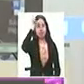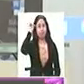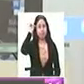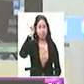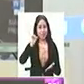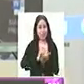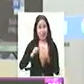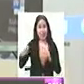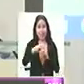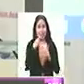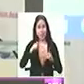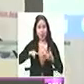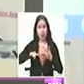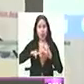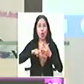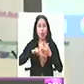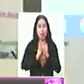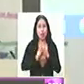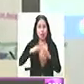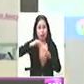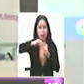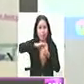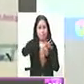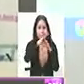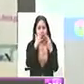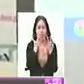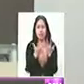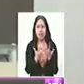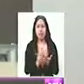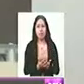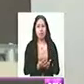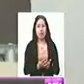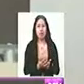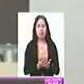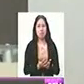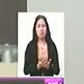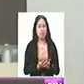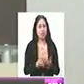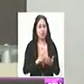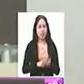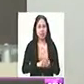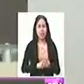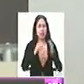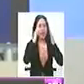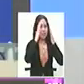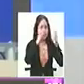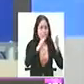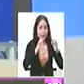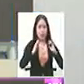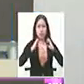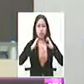el inicio de la pandemia no escatimó tiempo,